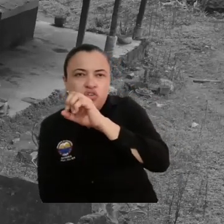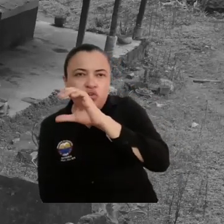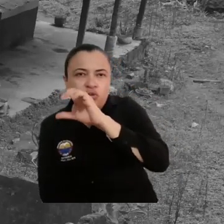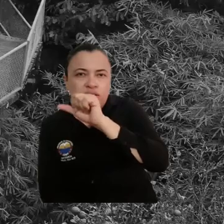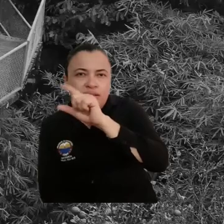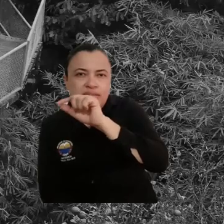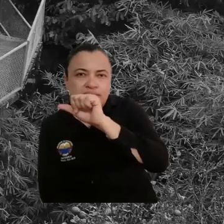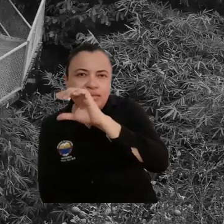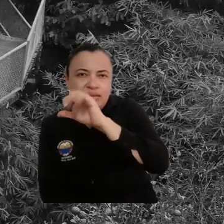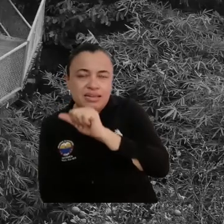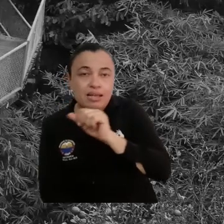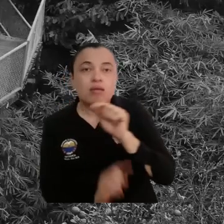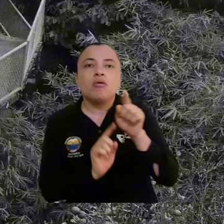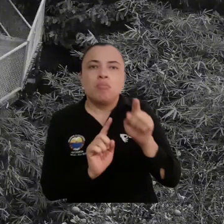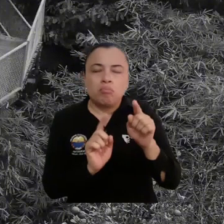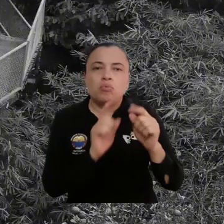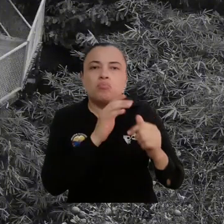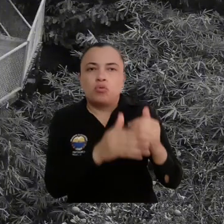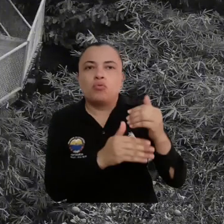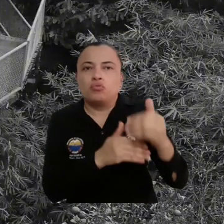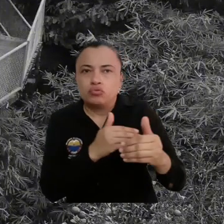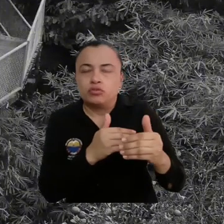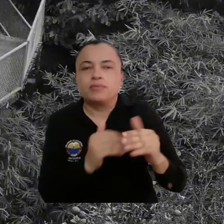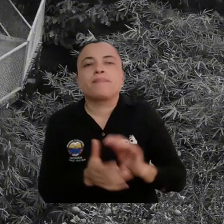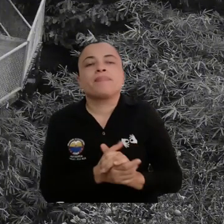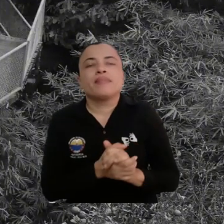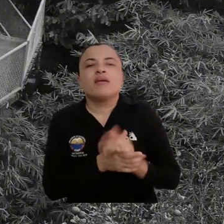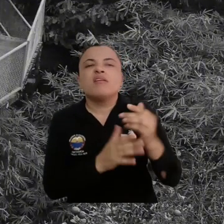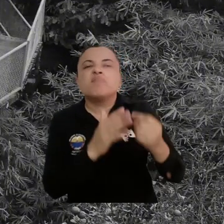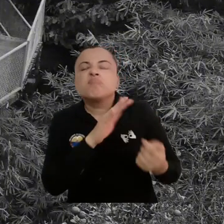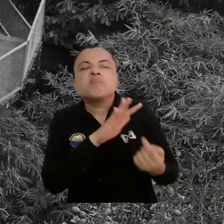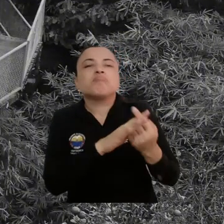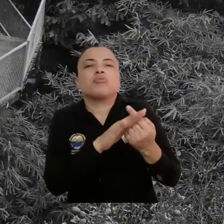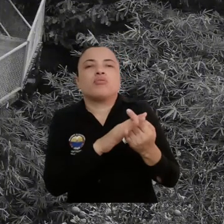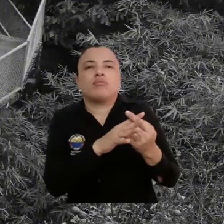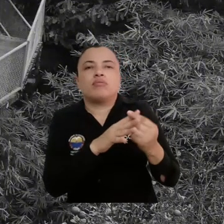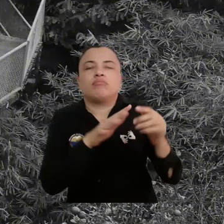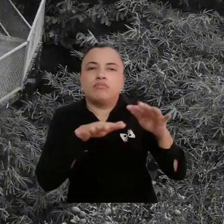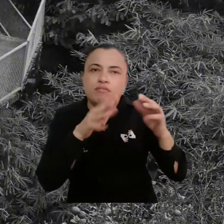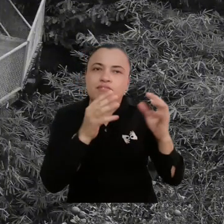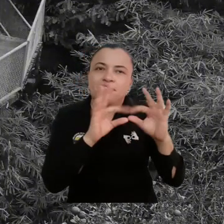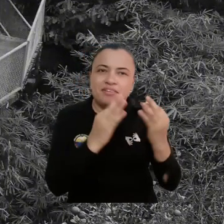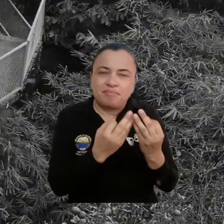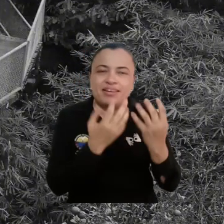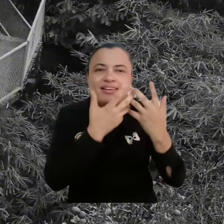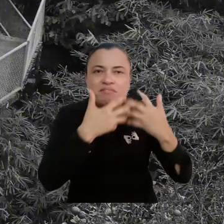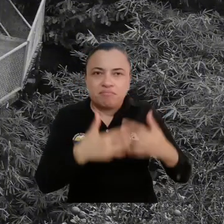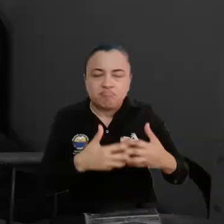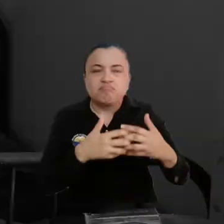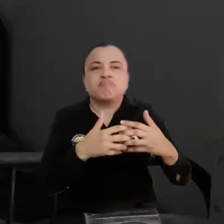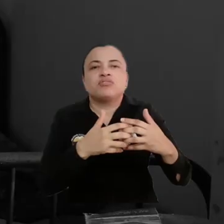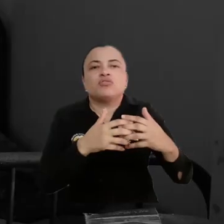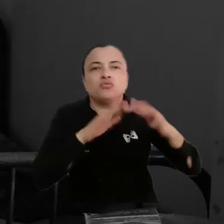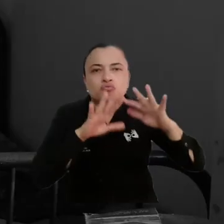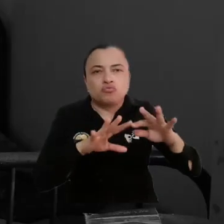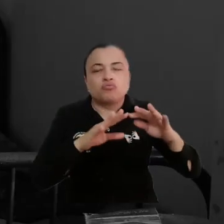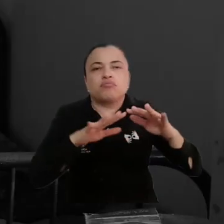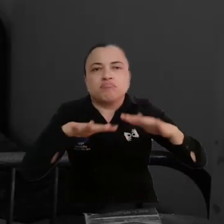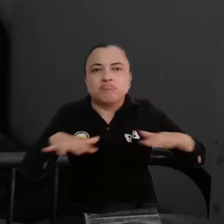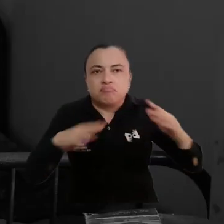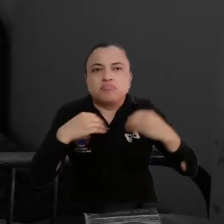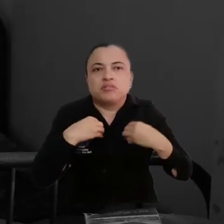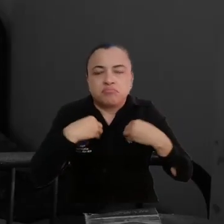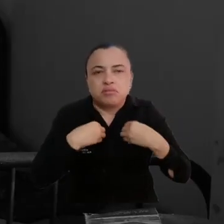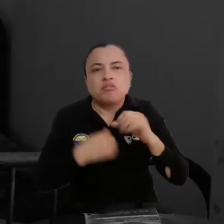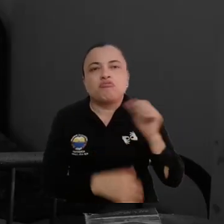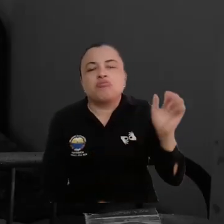intermedia. Su origen está ligado a familias empresariales locales y extranjeras que apostaron por el café como cultivo estratégico